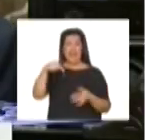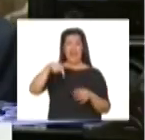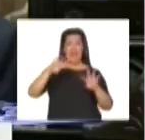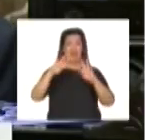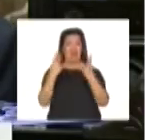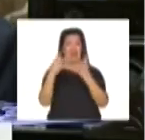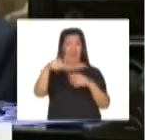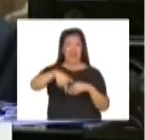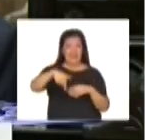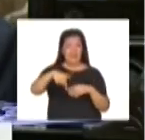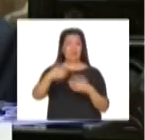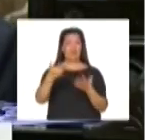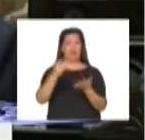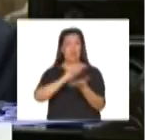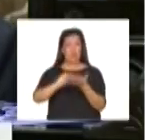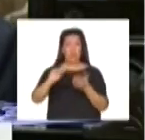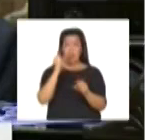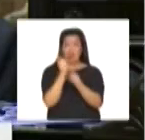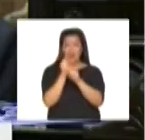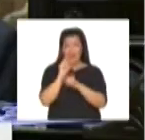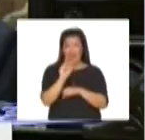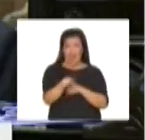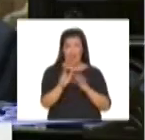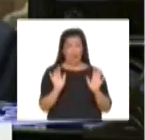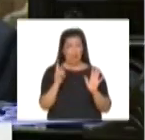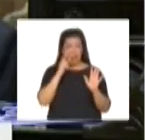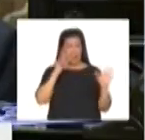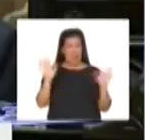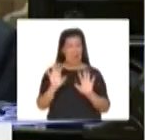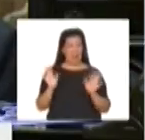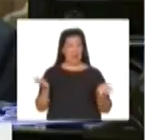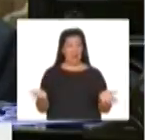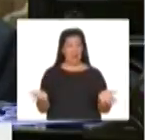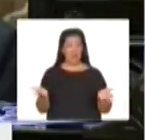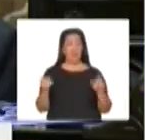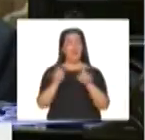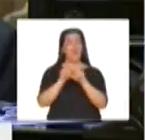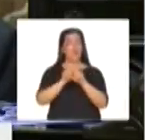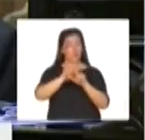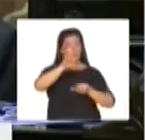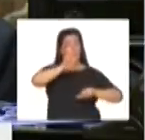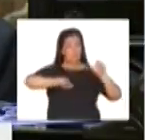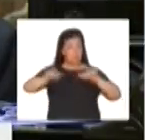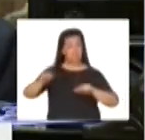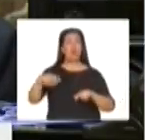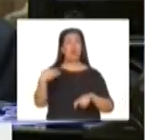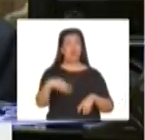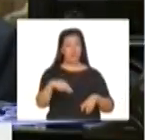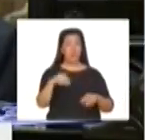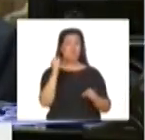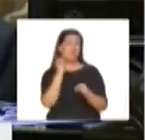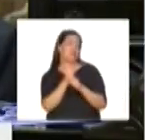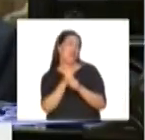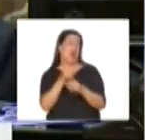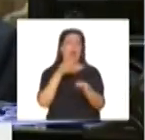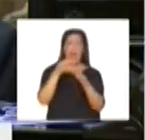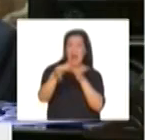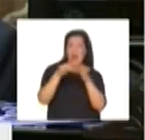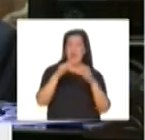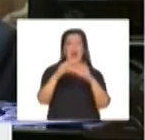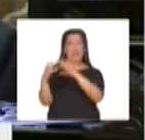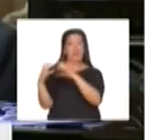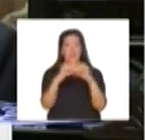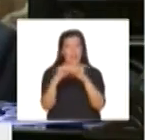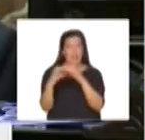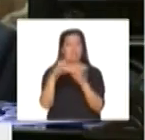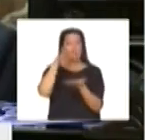hay alternativa. Porque el ángel exterminador se exterminó. A Francisco de Narváez, a López Murphy, a